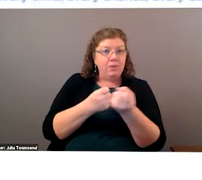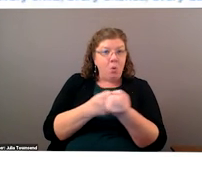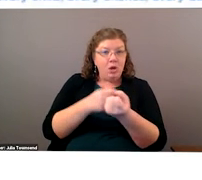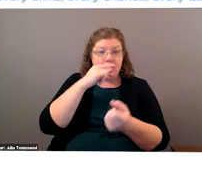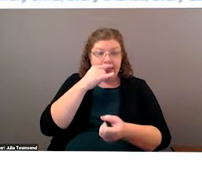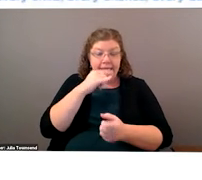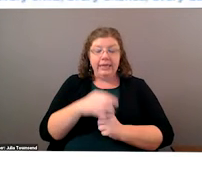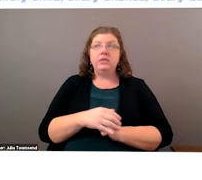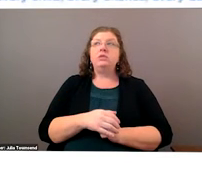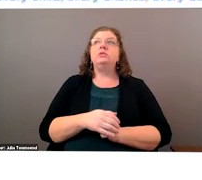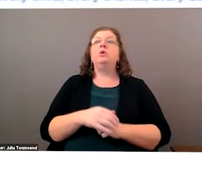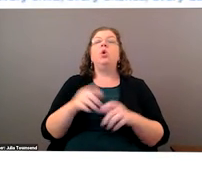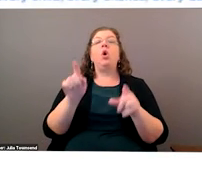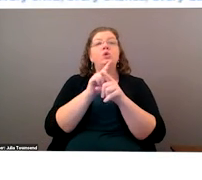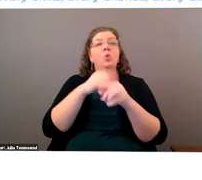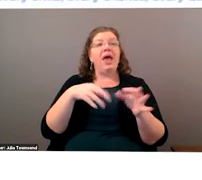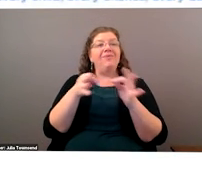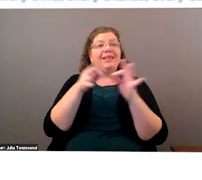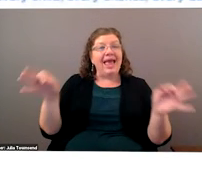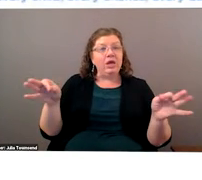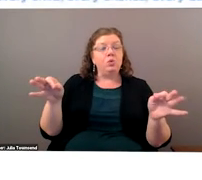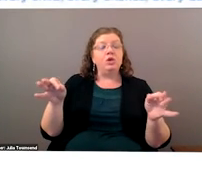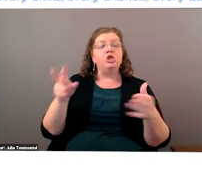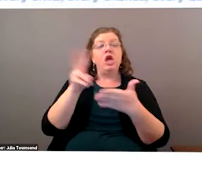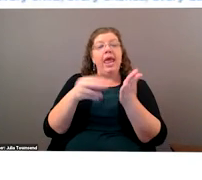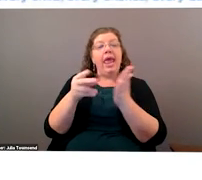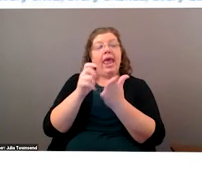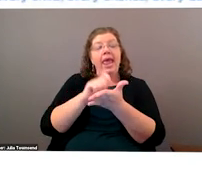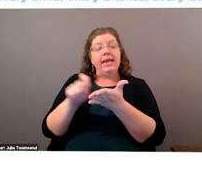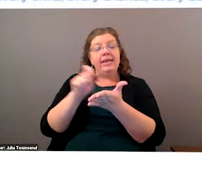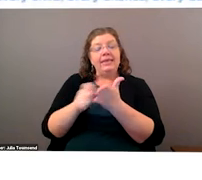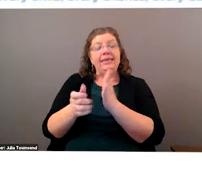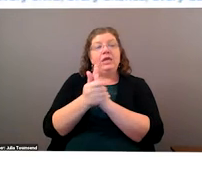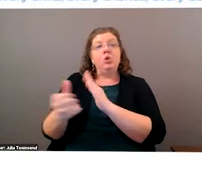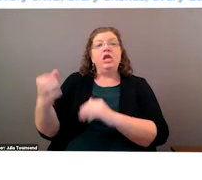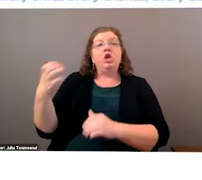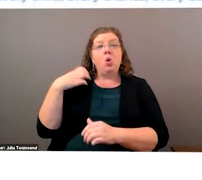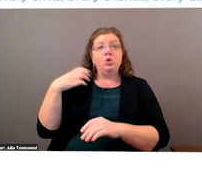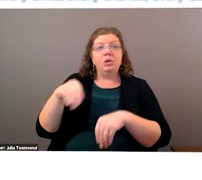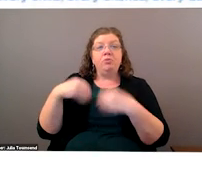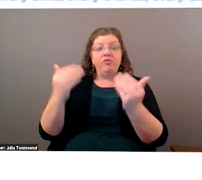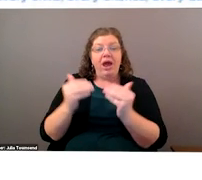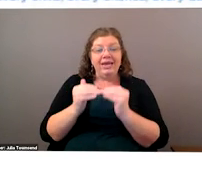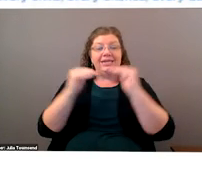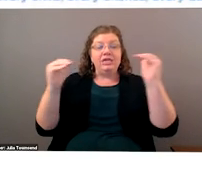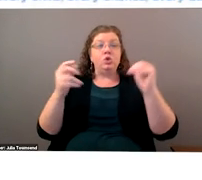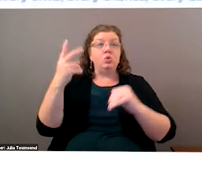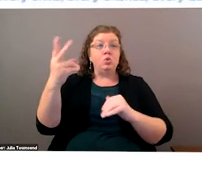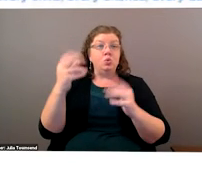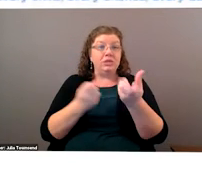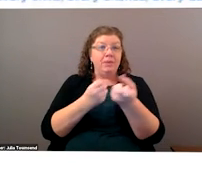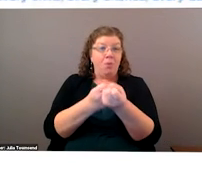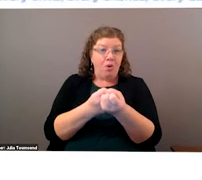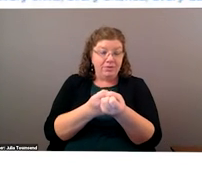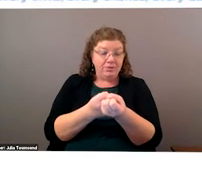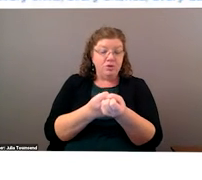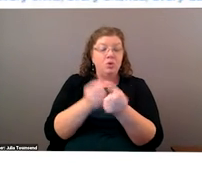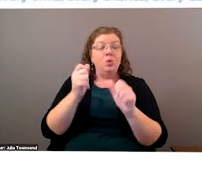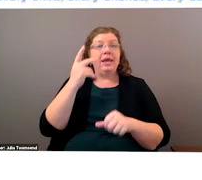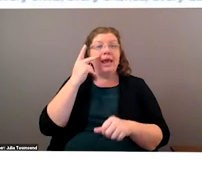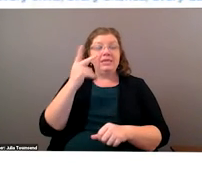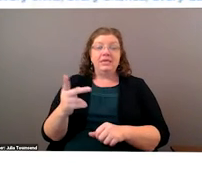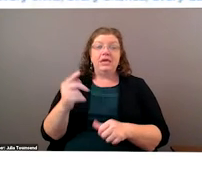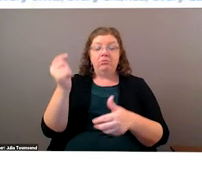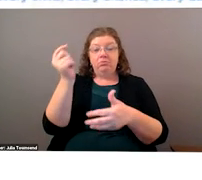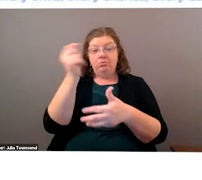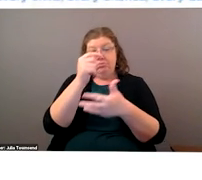tenemos entrenadores para dar apoyo de nivel 2 en lectoescritura y matemáticas. Y como ustedes ven, tenemos todas estas